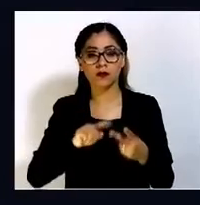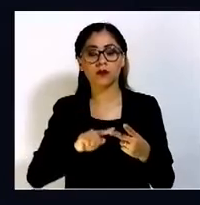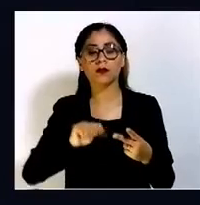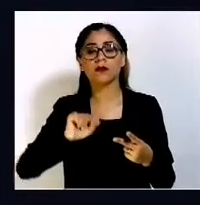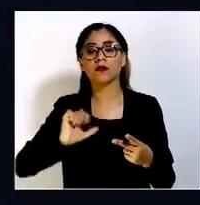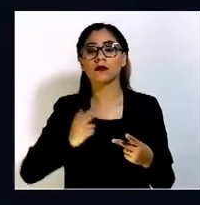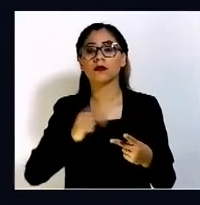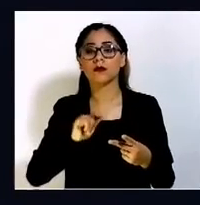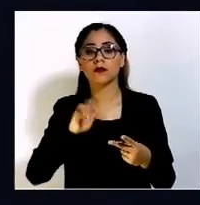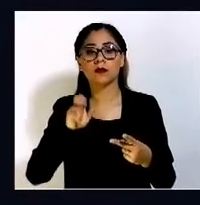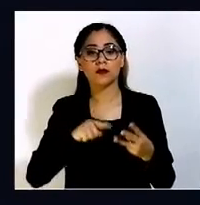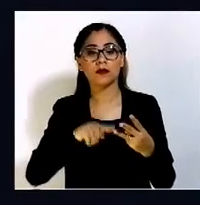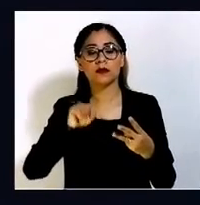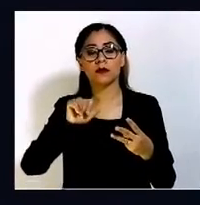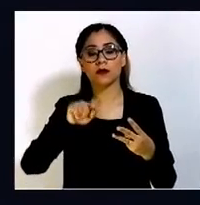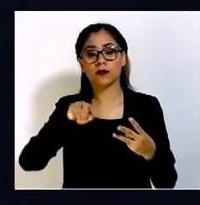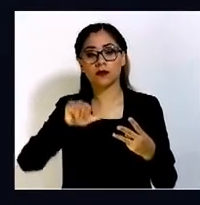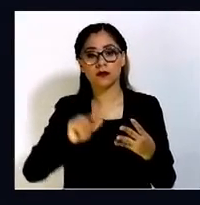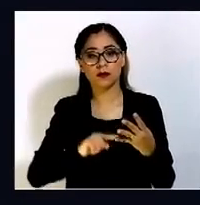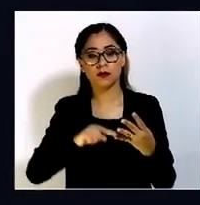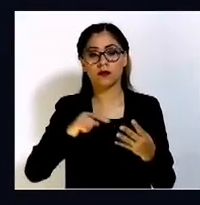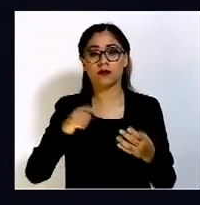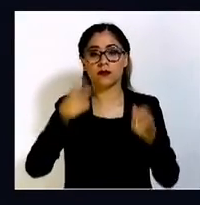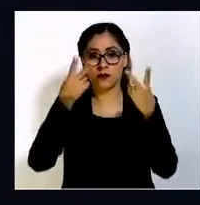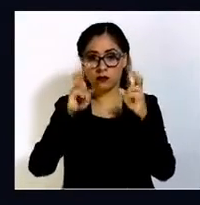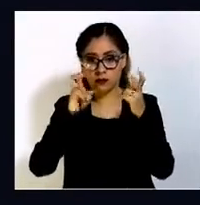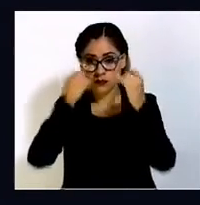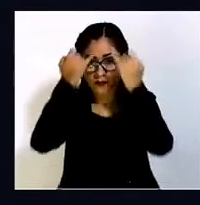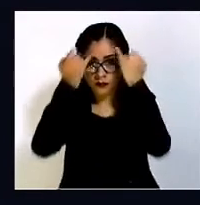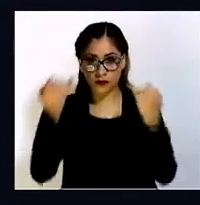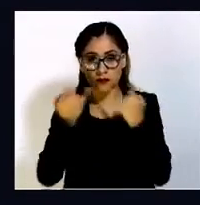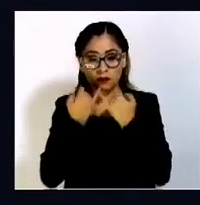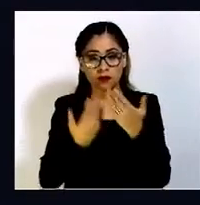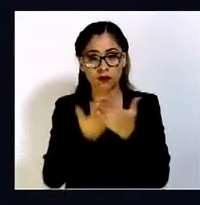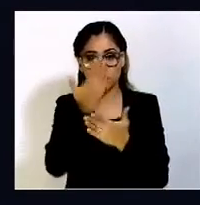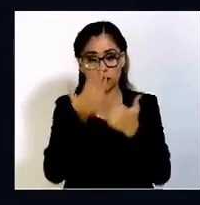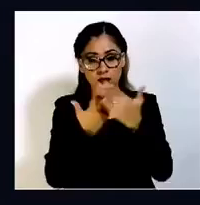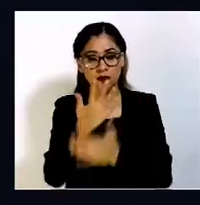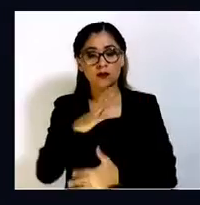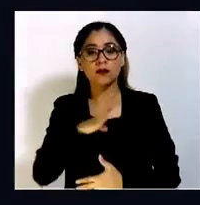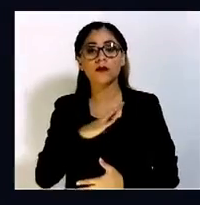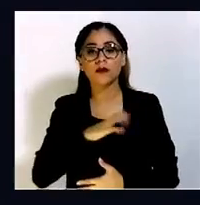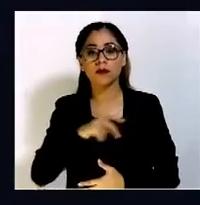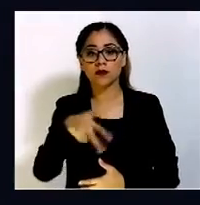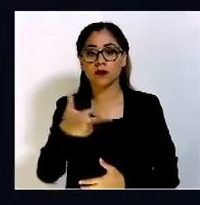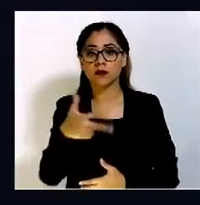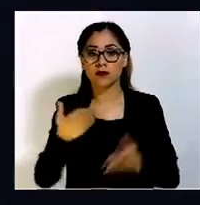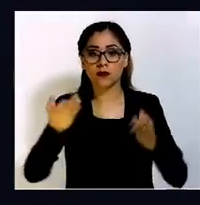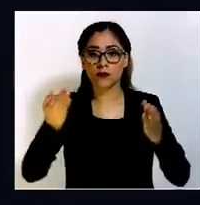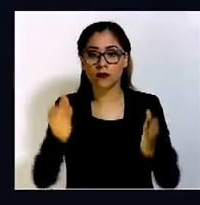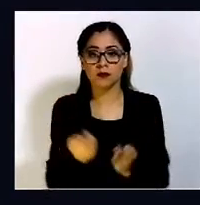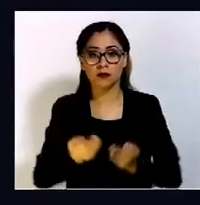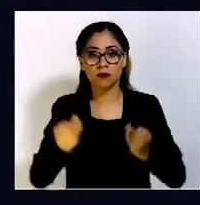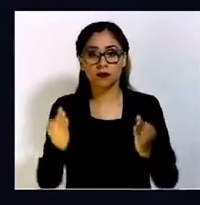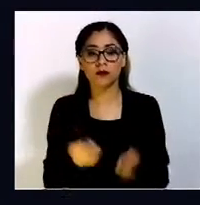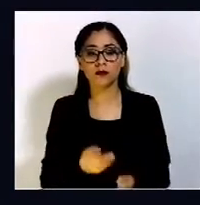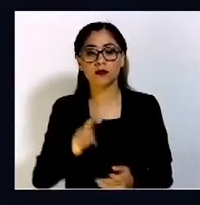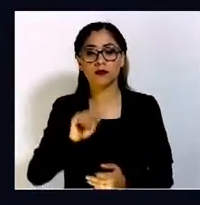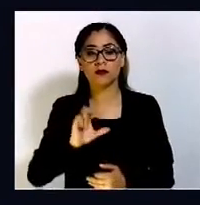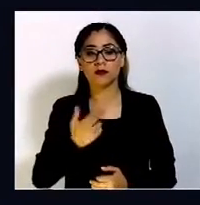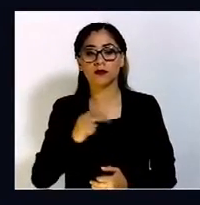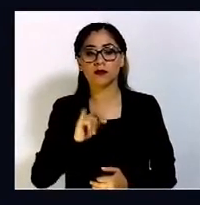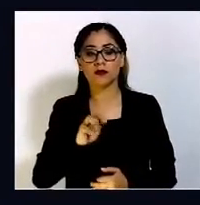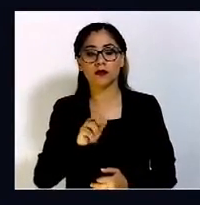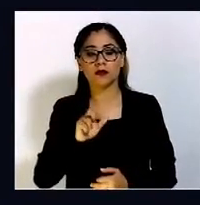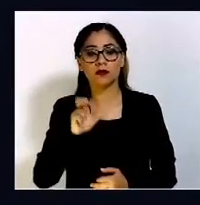Talpa, Allende, San Juan de los Lagos y Lagos de Moreno, que amanece en este momento con 13 grados, mientras que en Teuchitlán está marcando 18